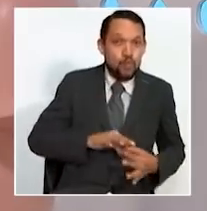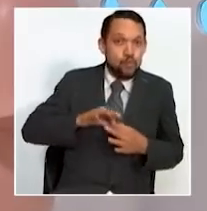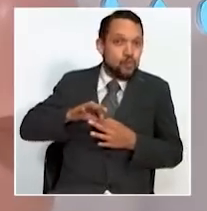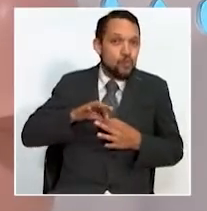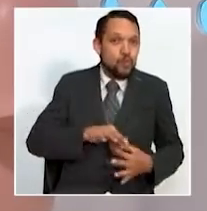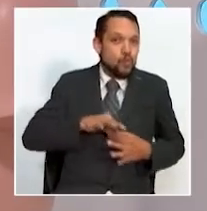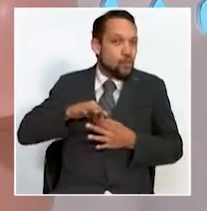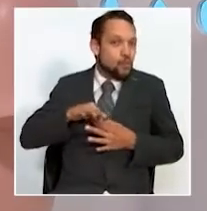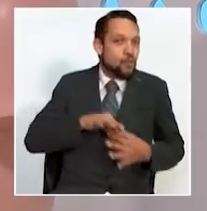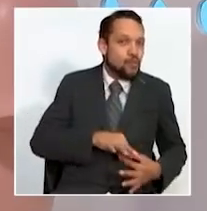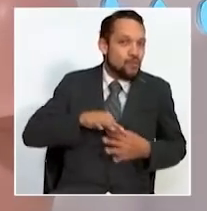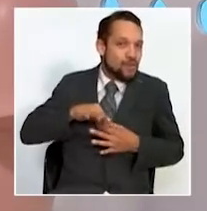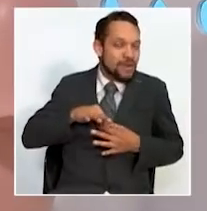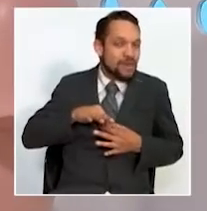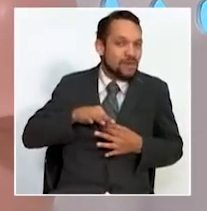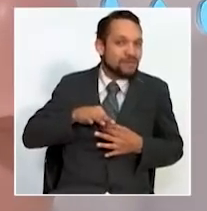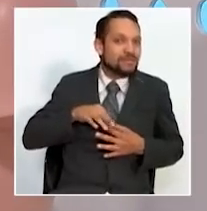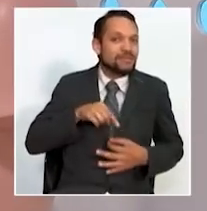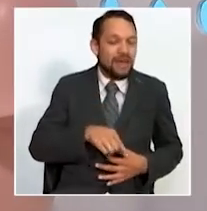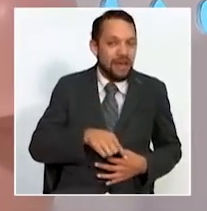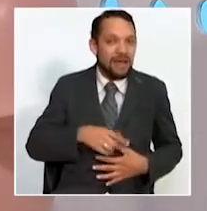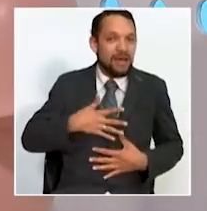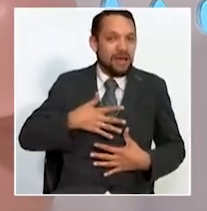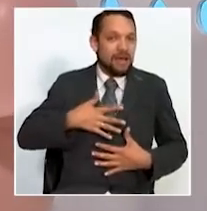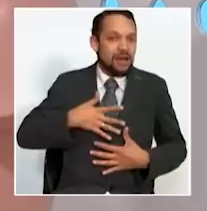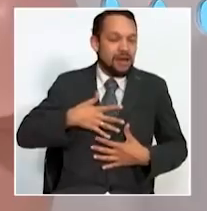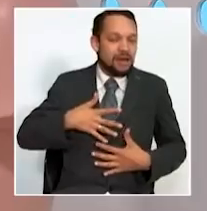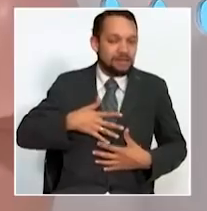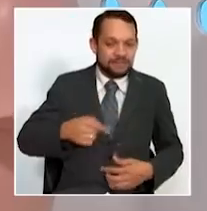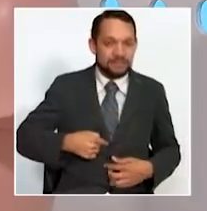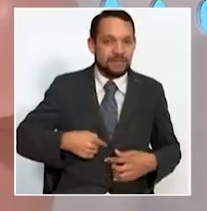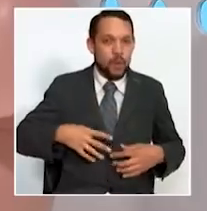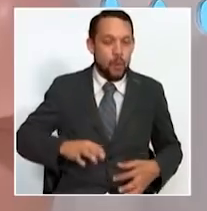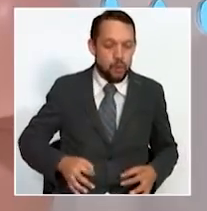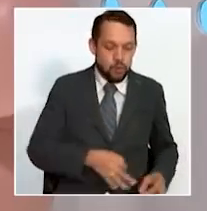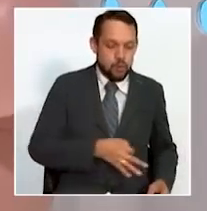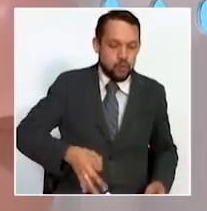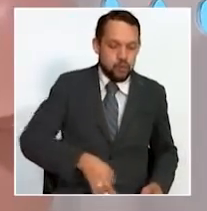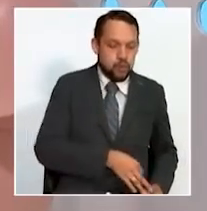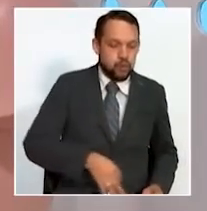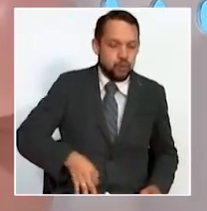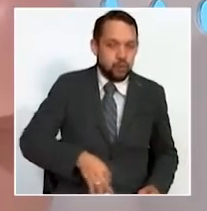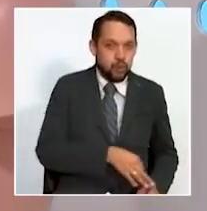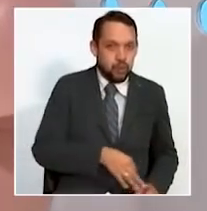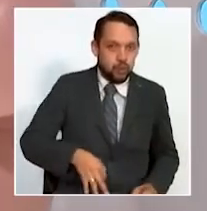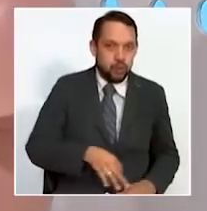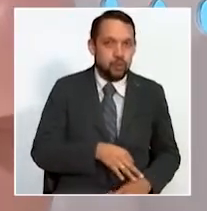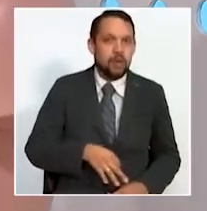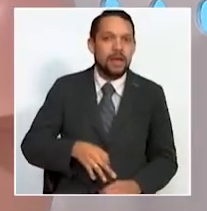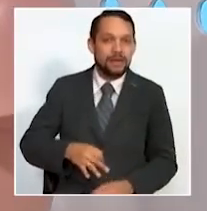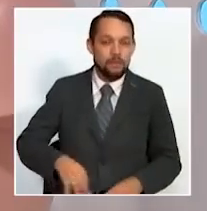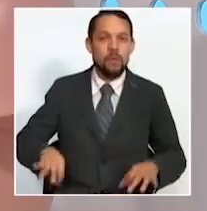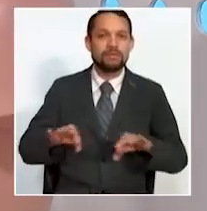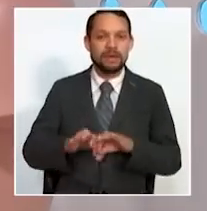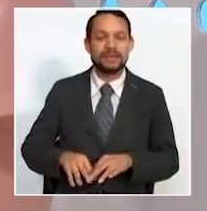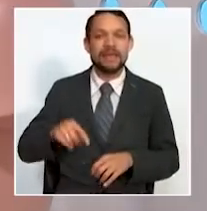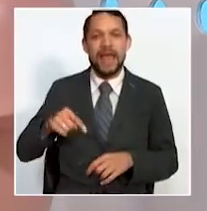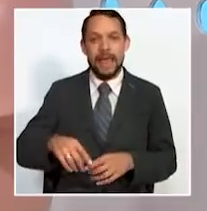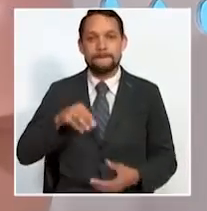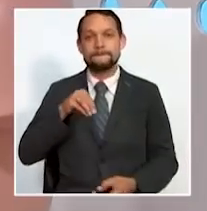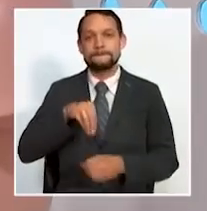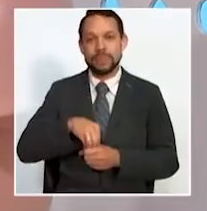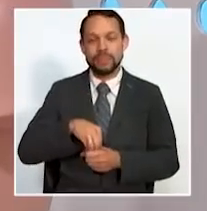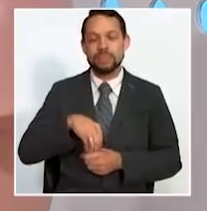intestino se produce la histamina, y la histamina es la que nos produce toda esta cantidad de moco que nosotros tenemos. ¿Por qué